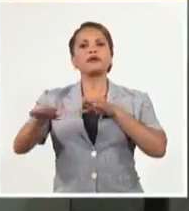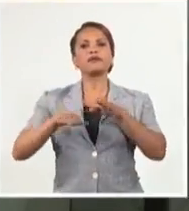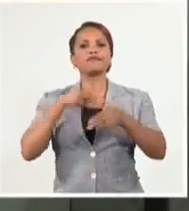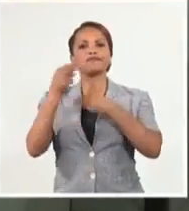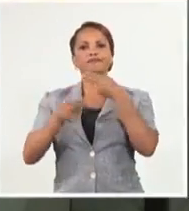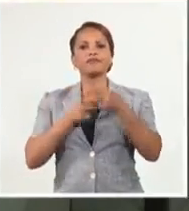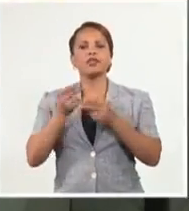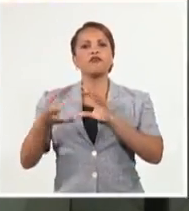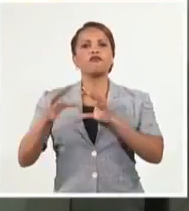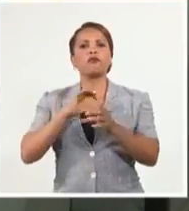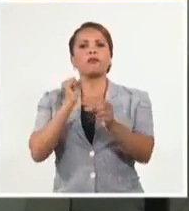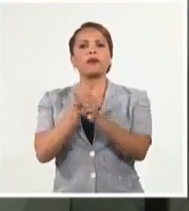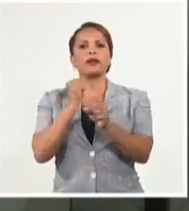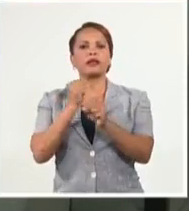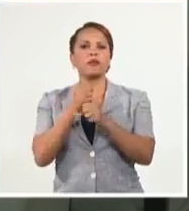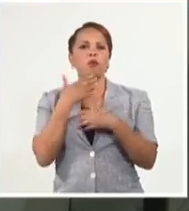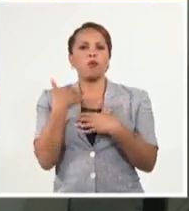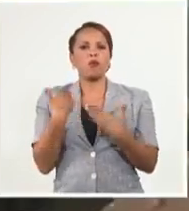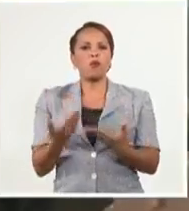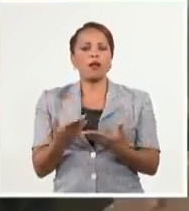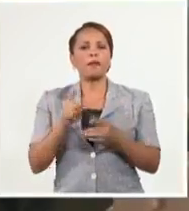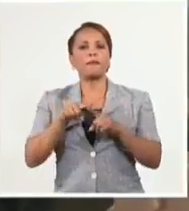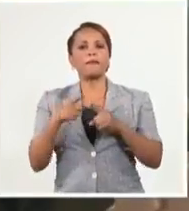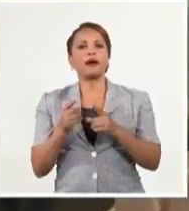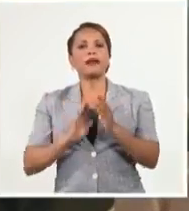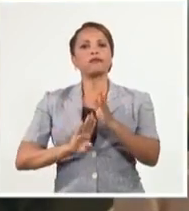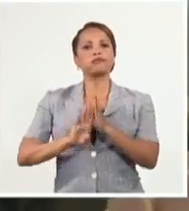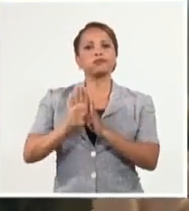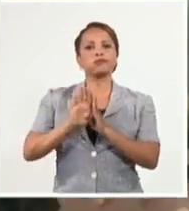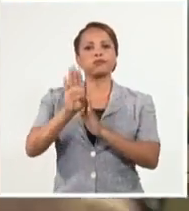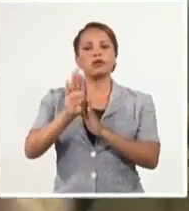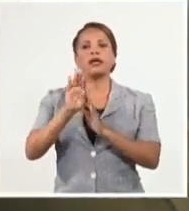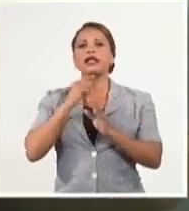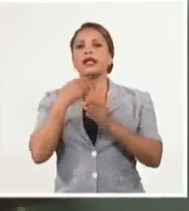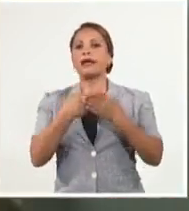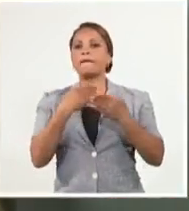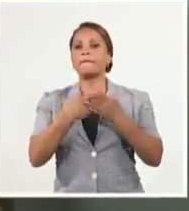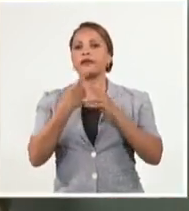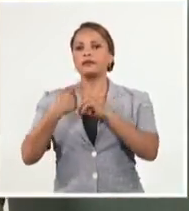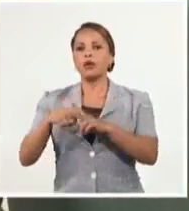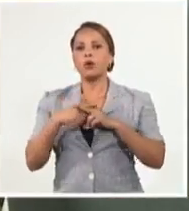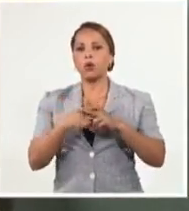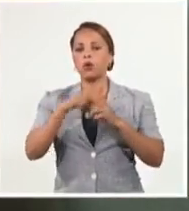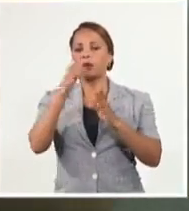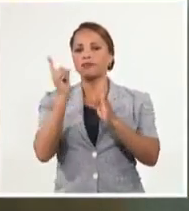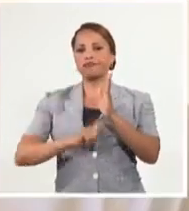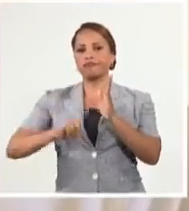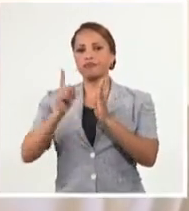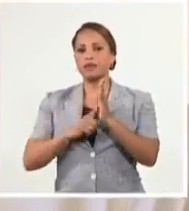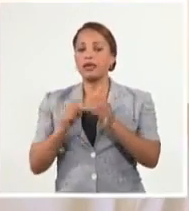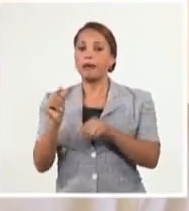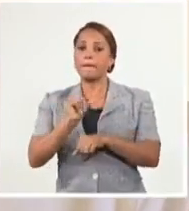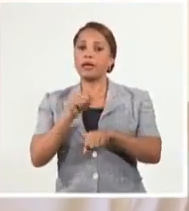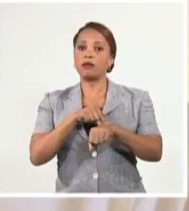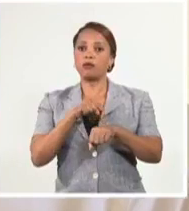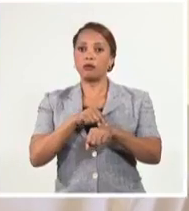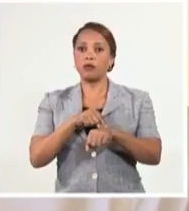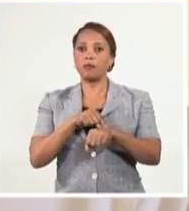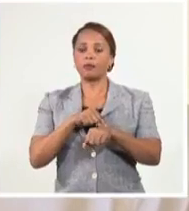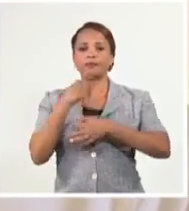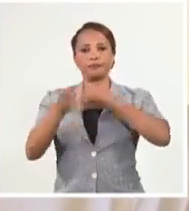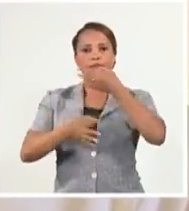la estrategia de trabajo para recuperar la unidad generadora en el menor tiempo posible. La primera tarea